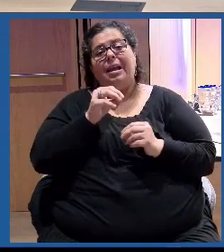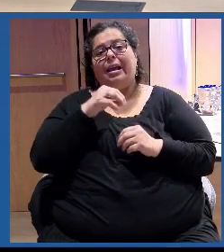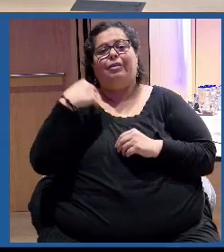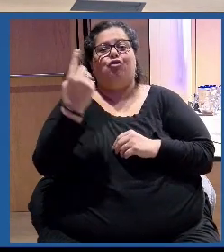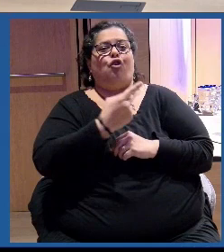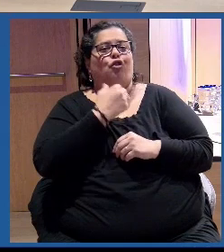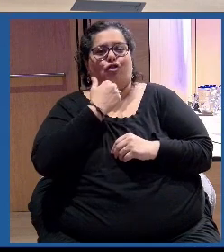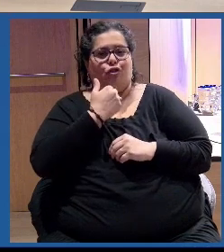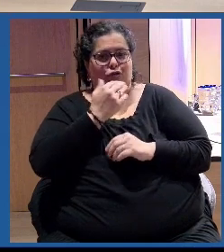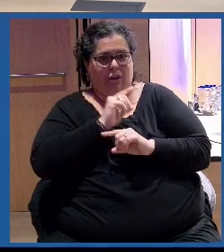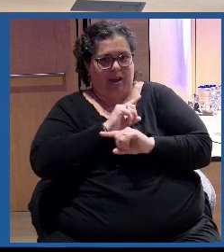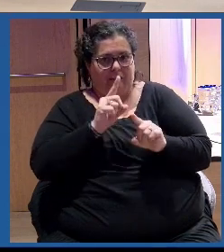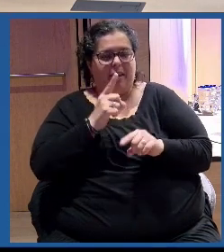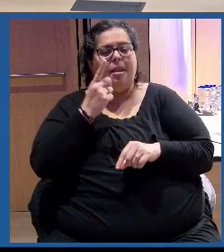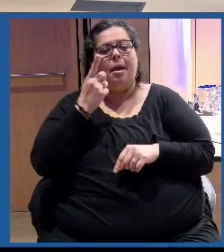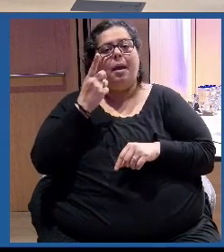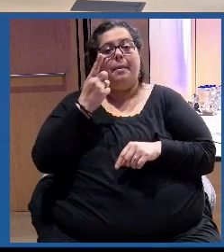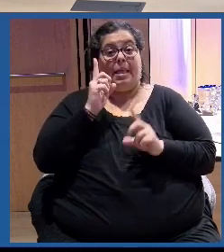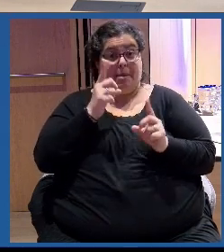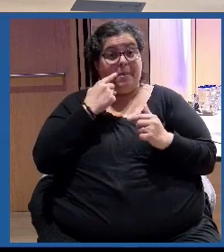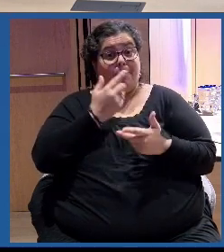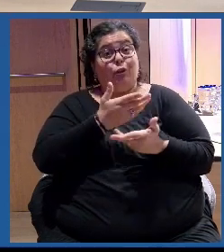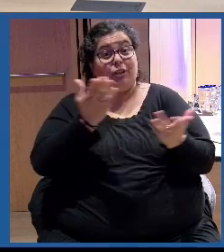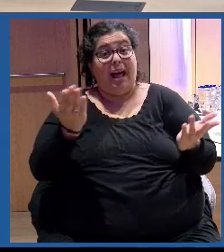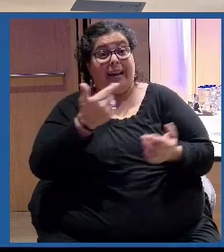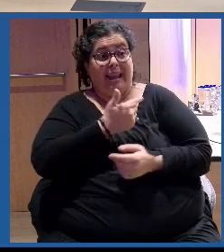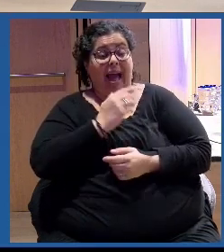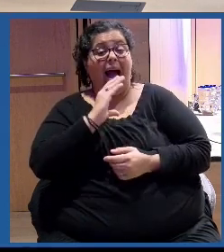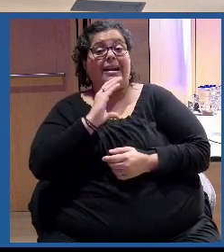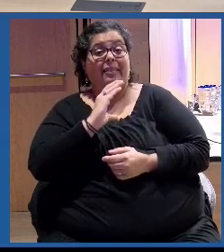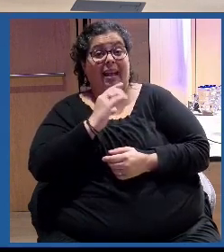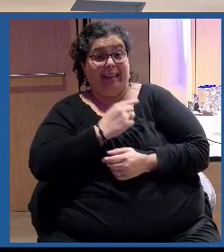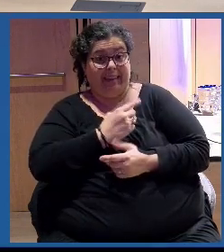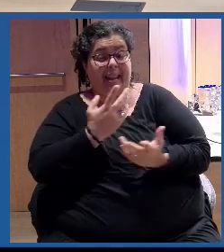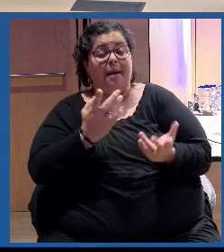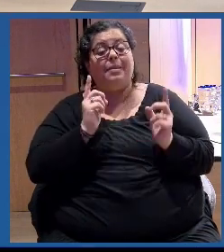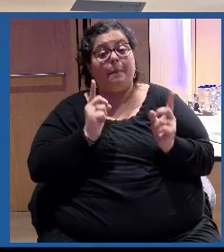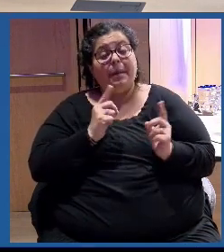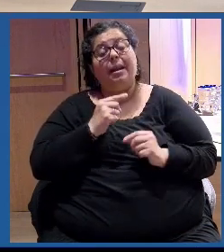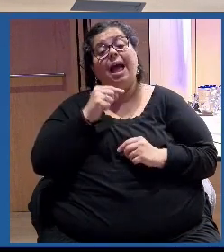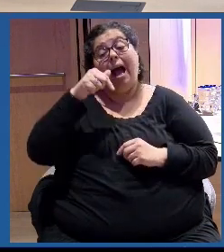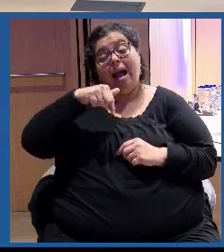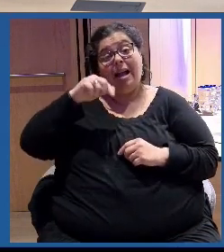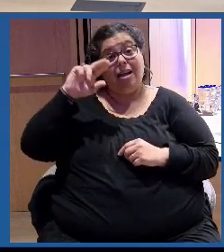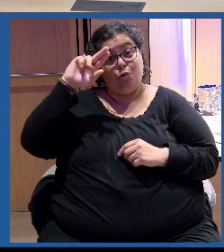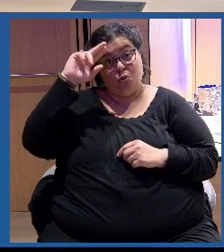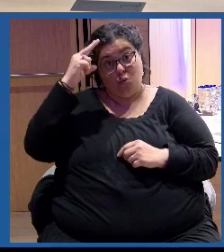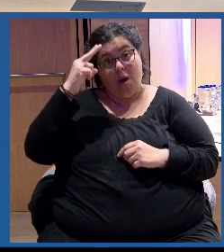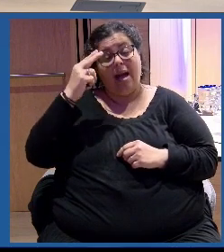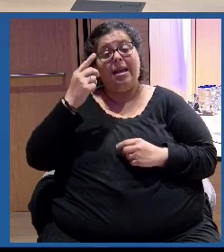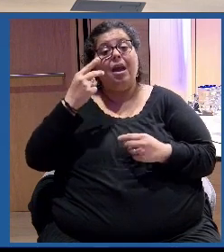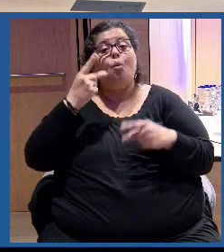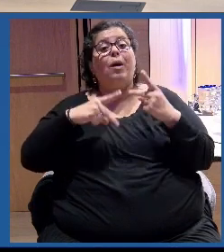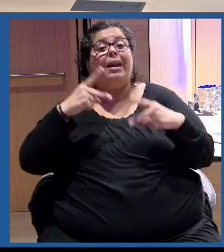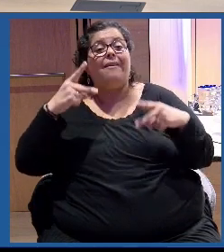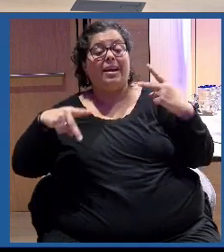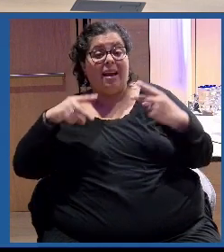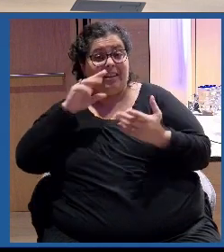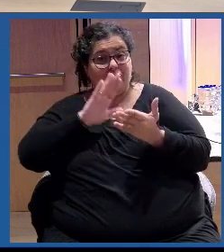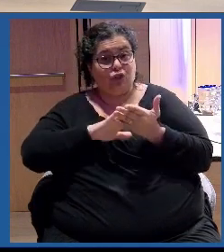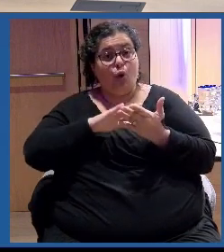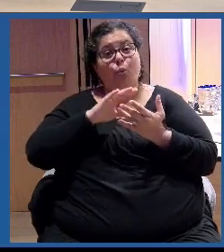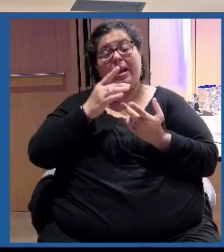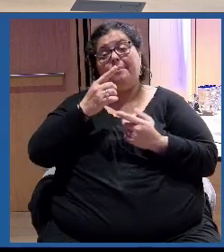al tanto, y además para mostrarle a Catalina también, que en nuestro país la variable sobre ascendencia étnico-racial se